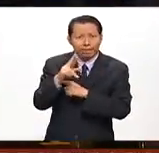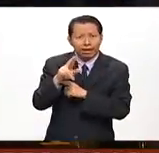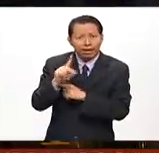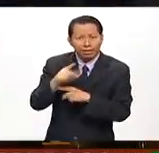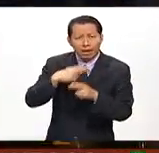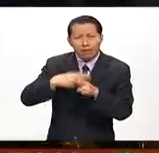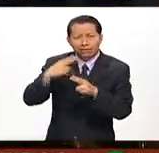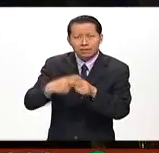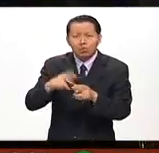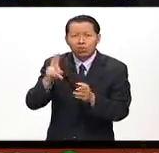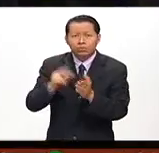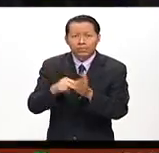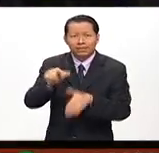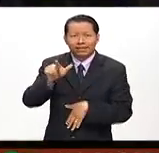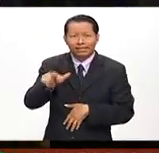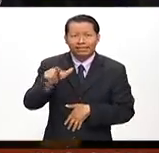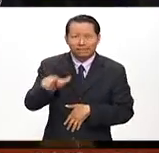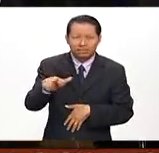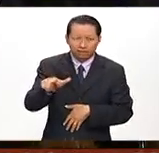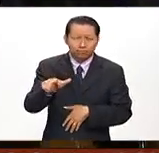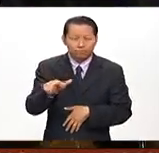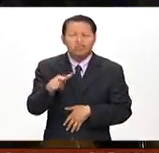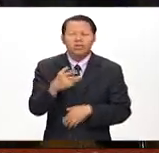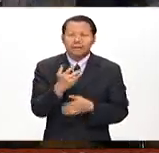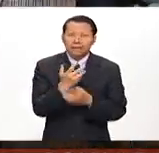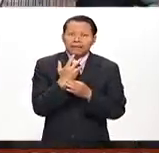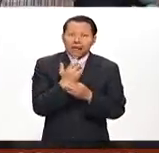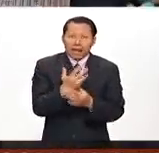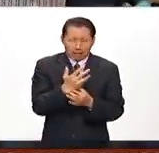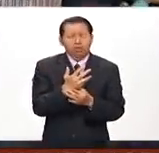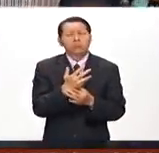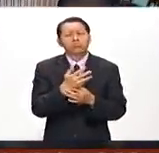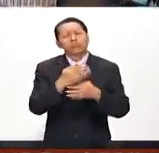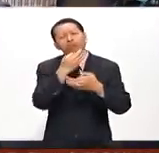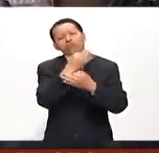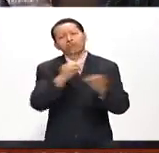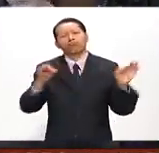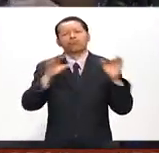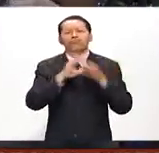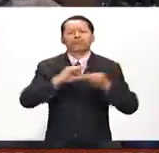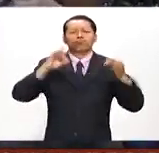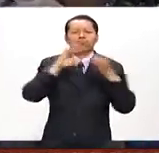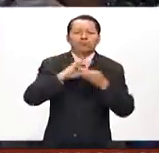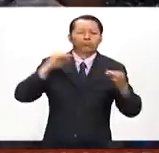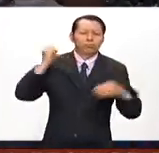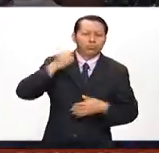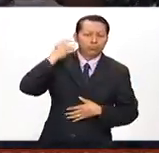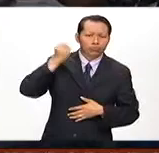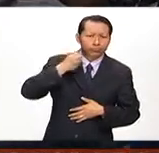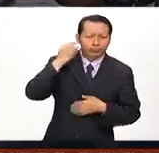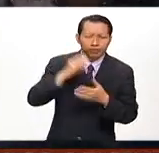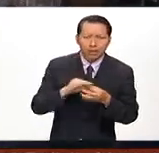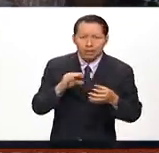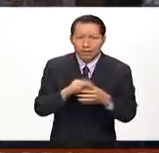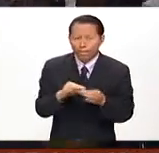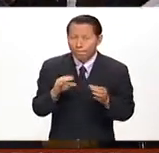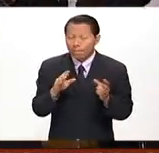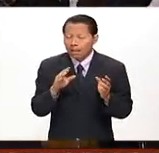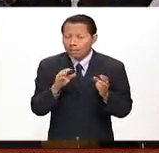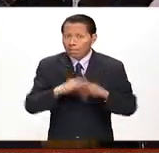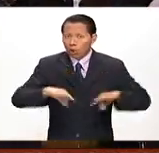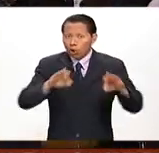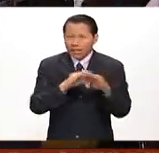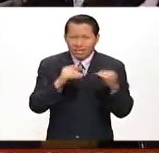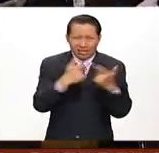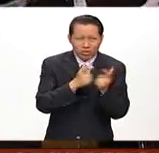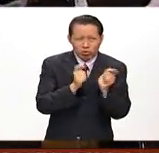el 2017. En su mensaje, Barrales Magdaleno confirmó que el tema de las alianzas es un debate superado.